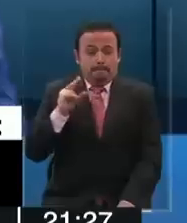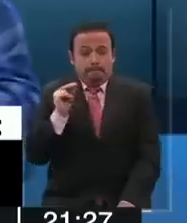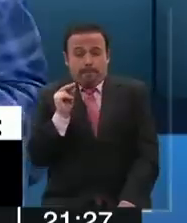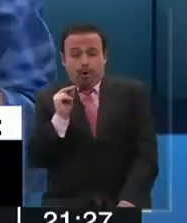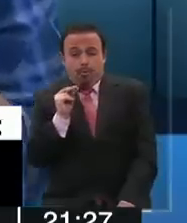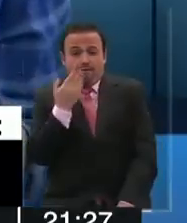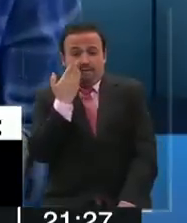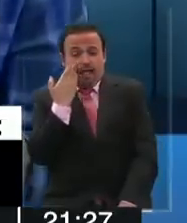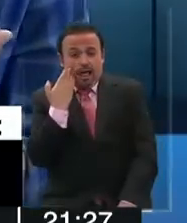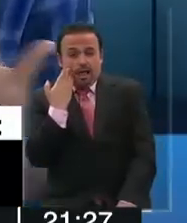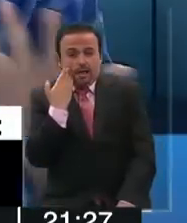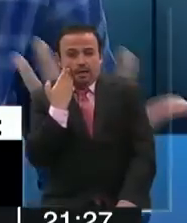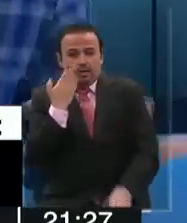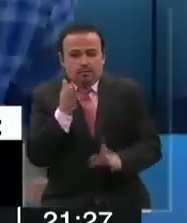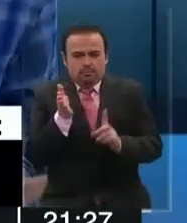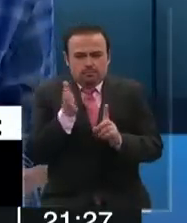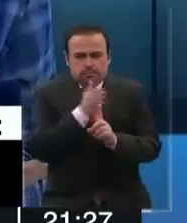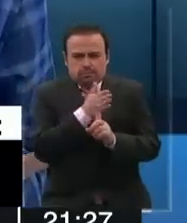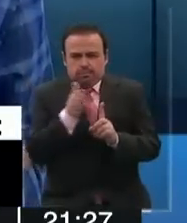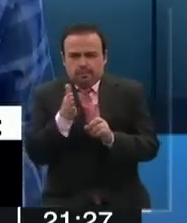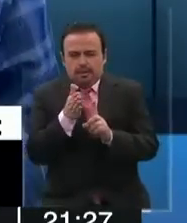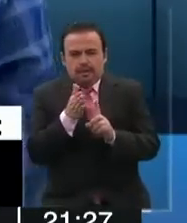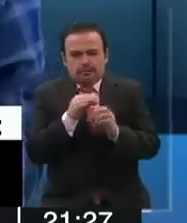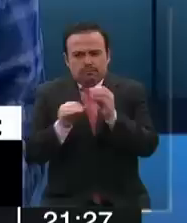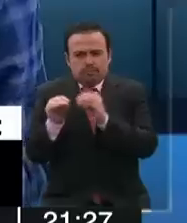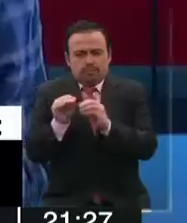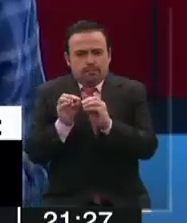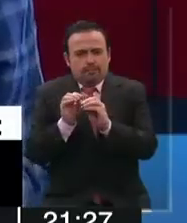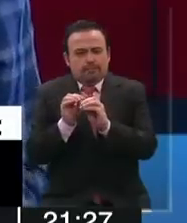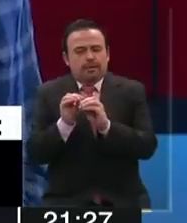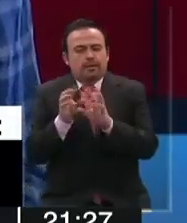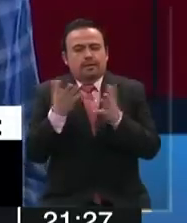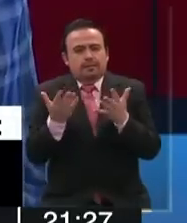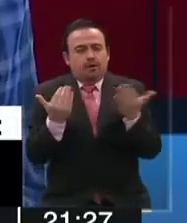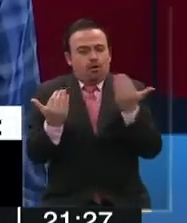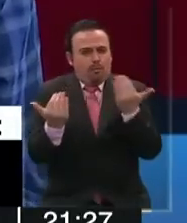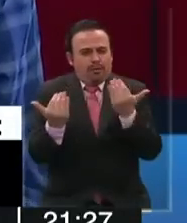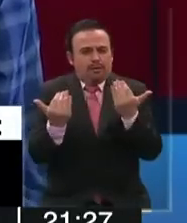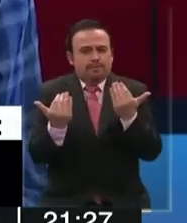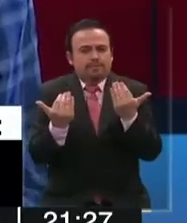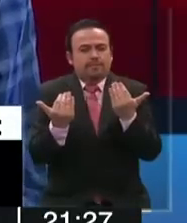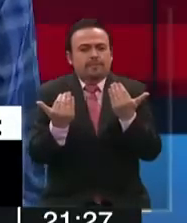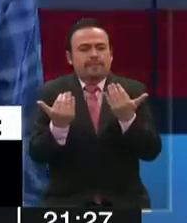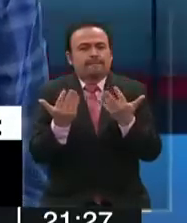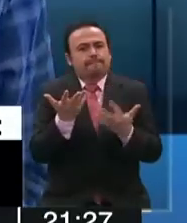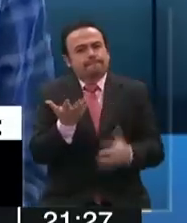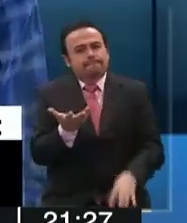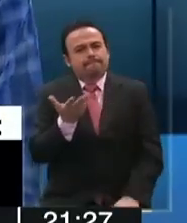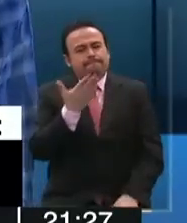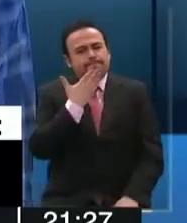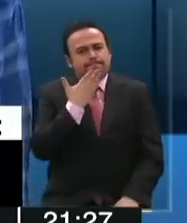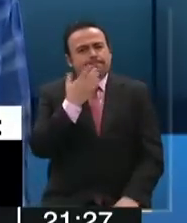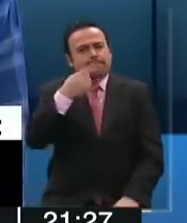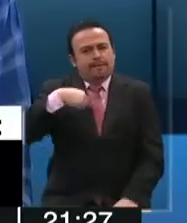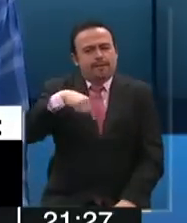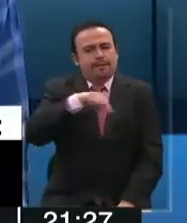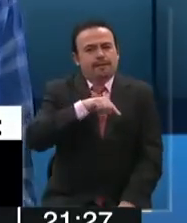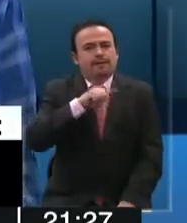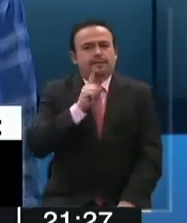blanco pero es más matizada que eso y por otro lado También estamos siendo